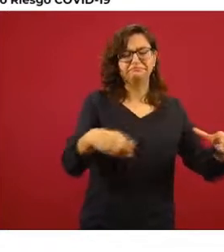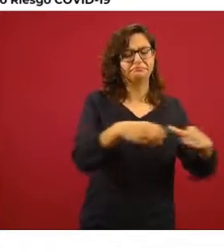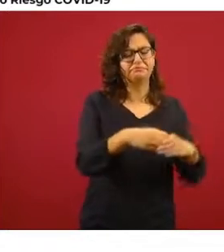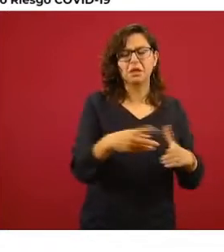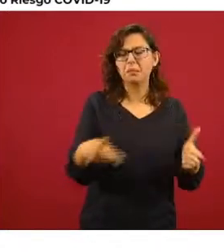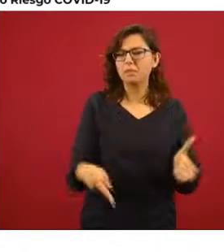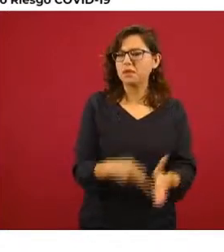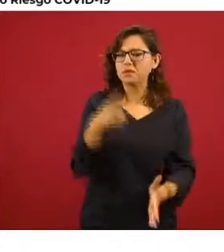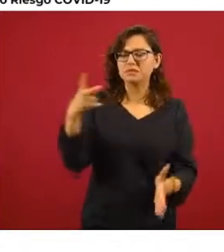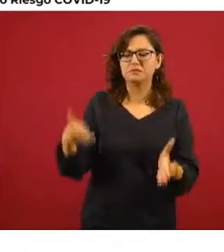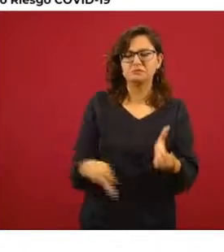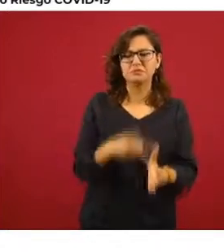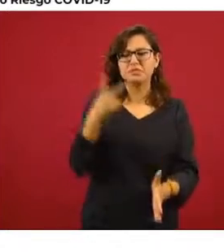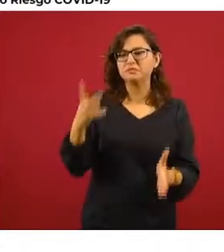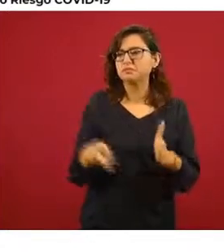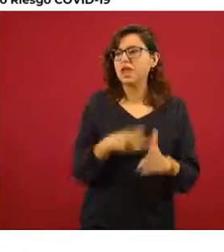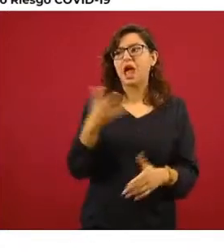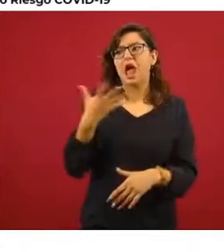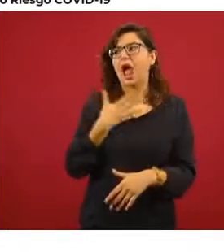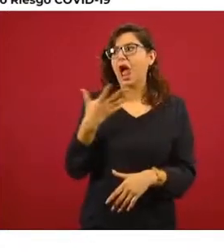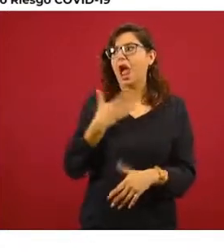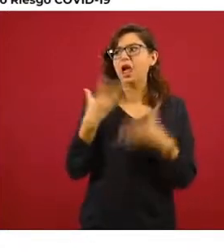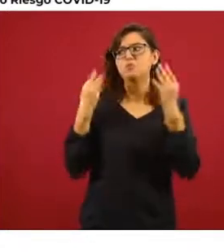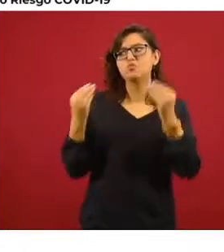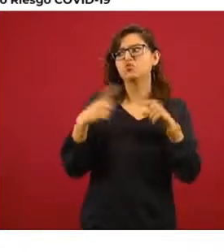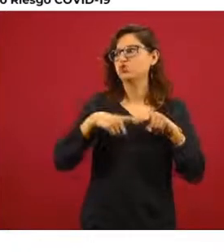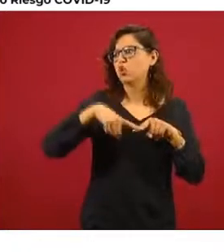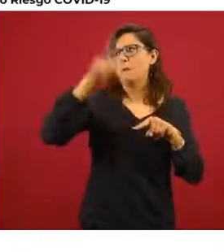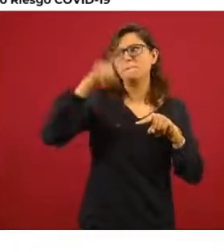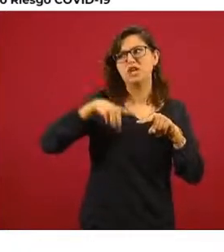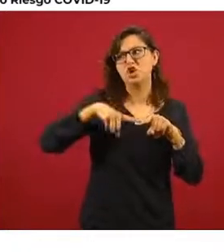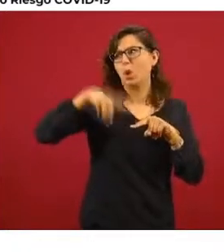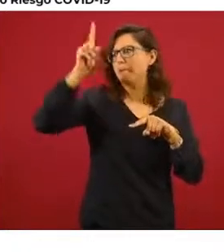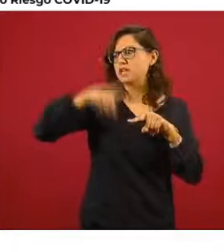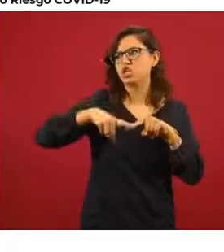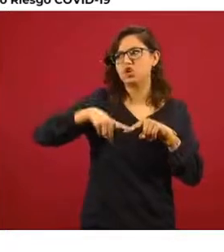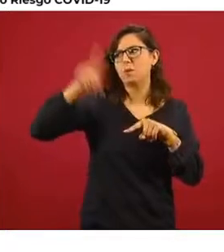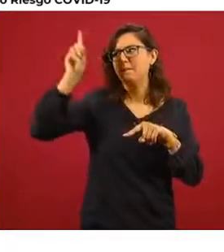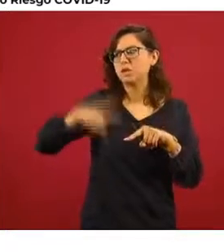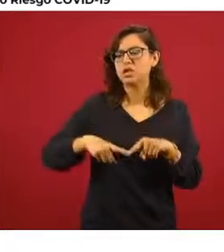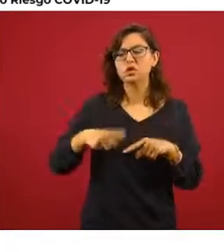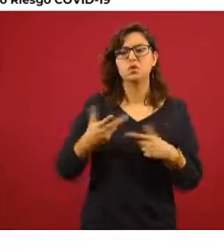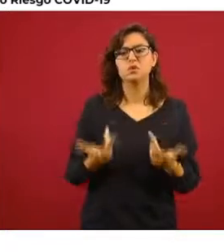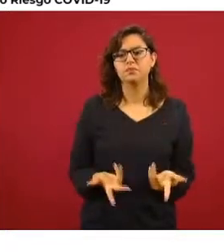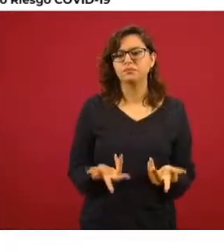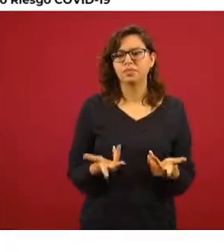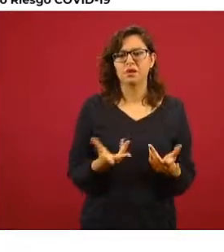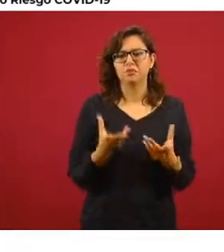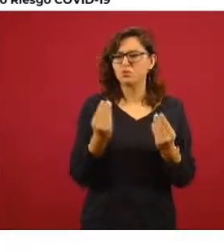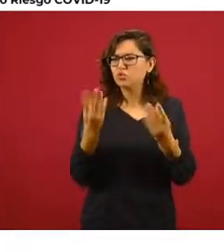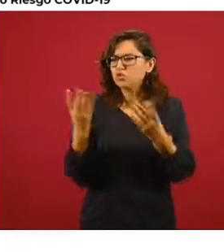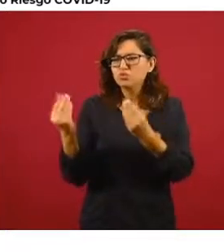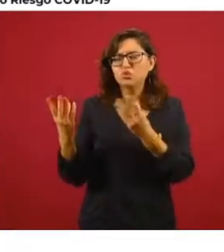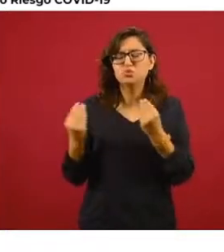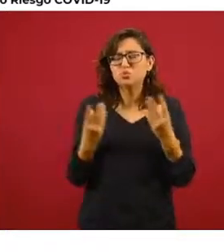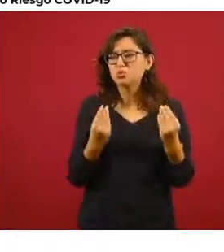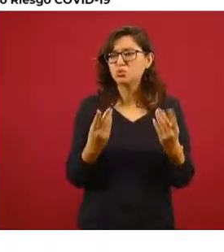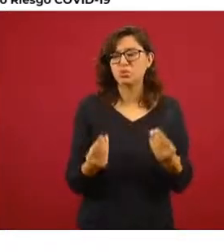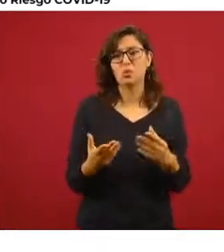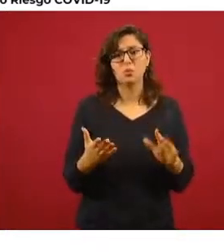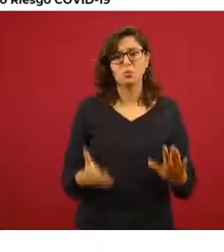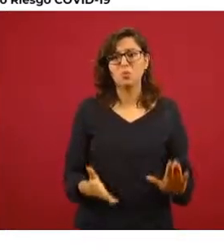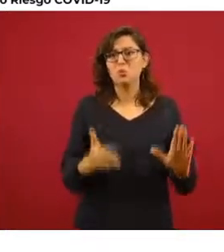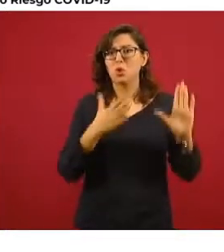persistente le inquieta esta idea de los múltiples picos. Y cuando se ha dicho que no hubo una predicción porque hay muchos picos y